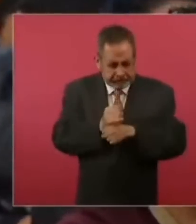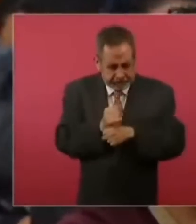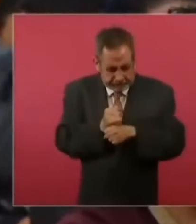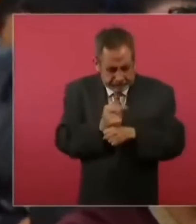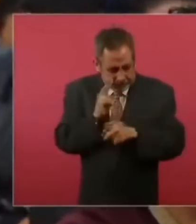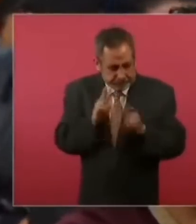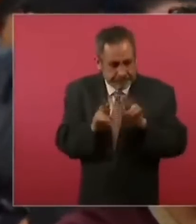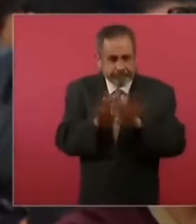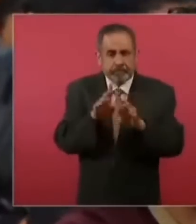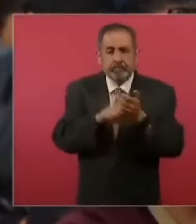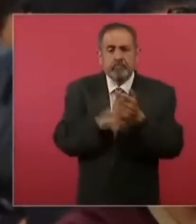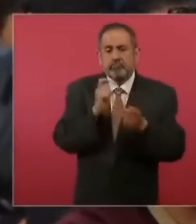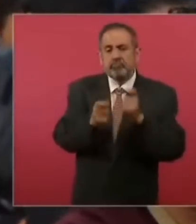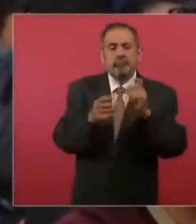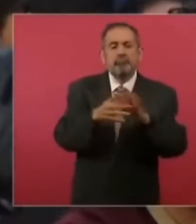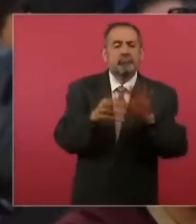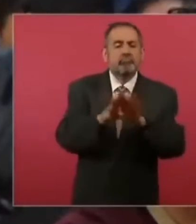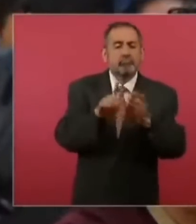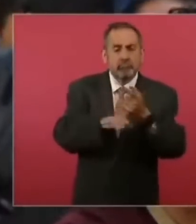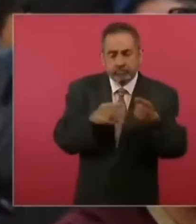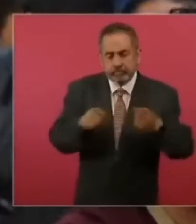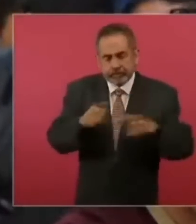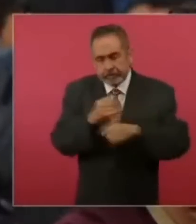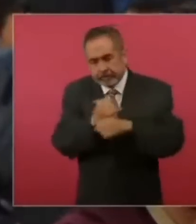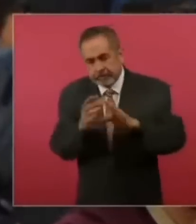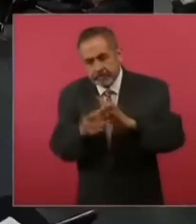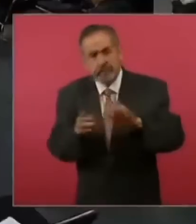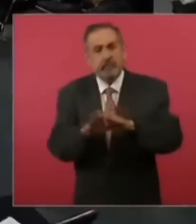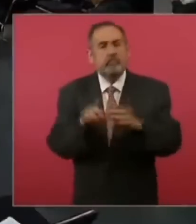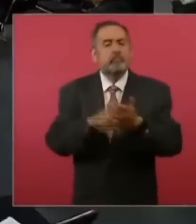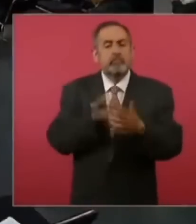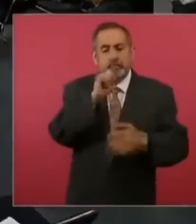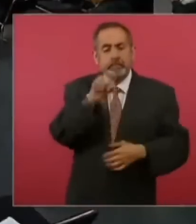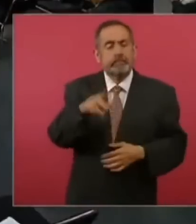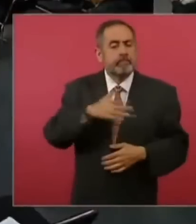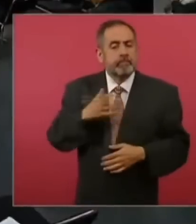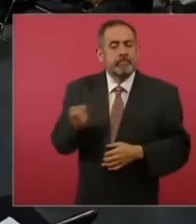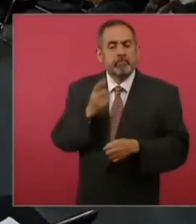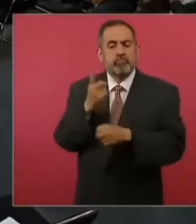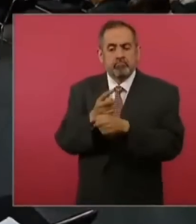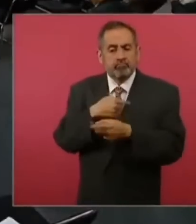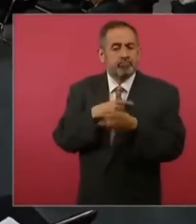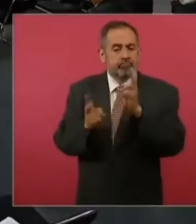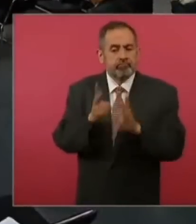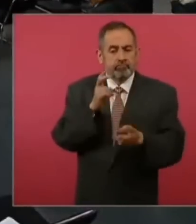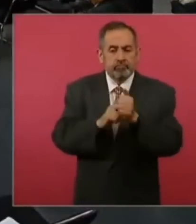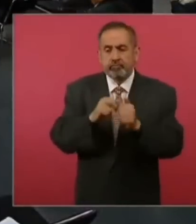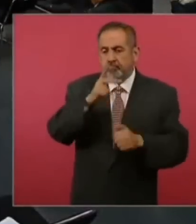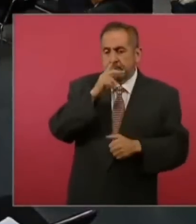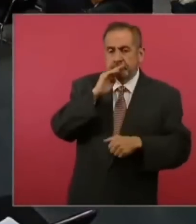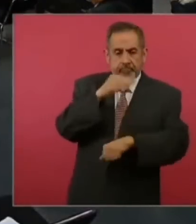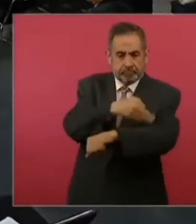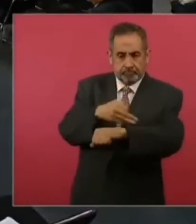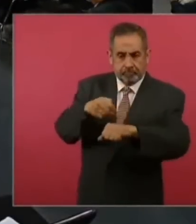puntual seguimiento en el medio de comunicación y también tuve la oportunidad de hablar con los